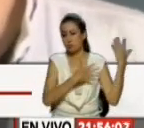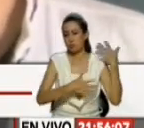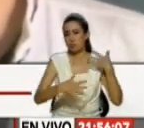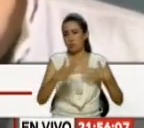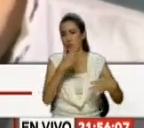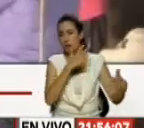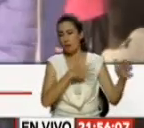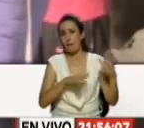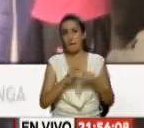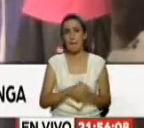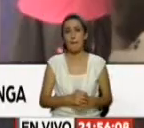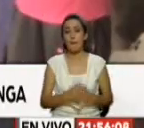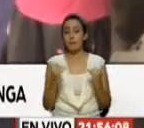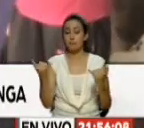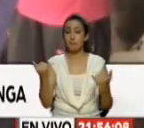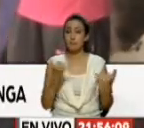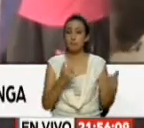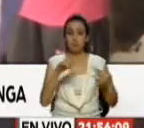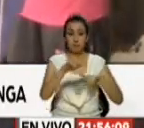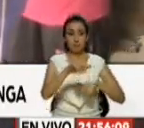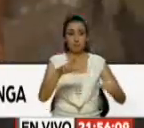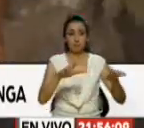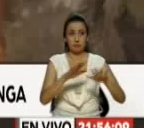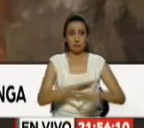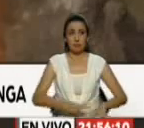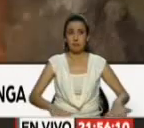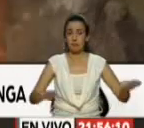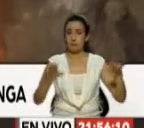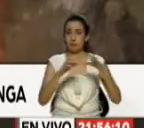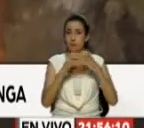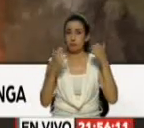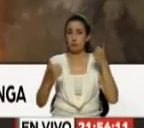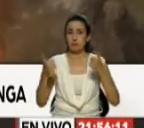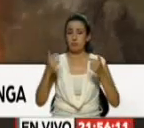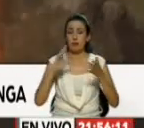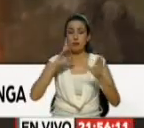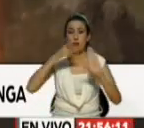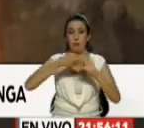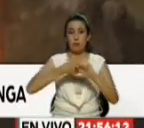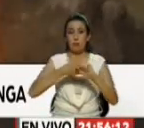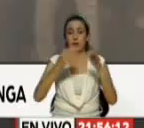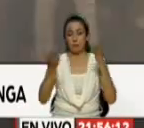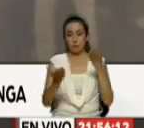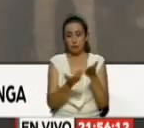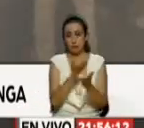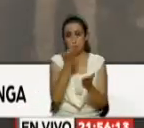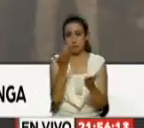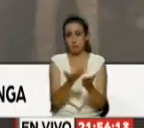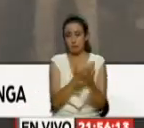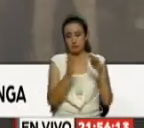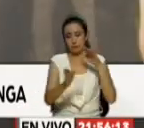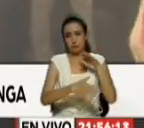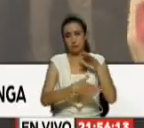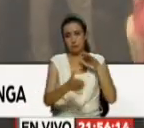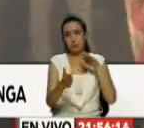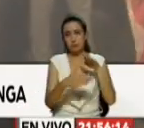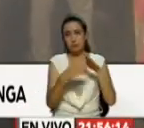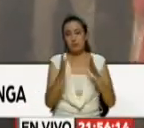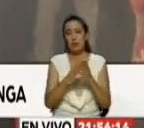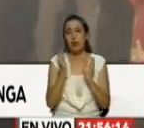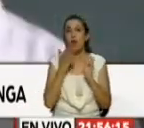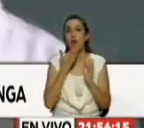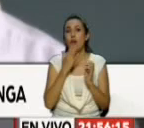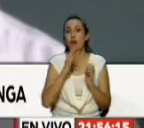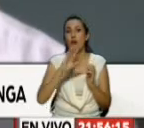las personas. En este lugar los visitantes pueden participar en la preparación de la cebada y la forma como se elabora la